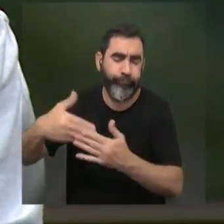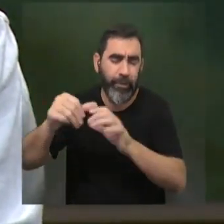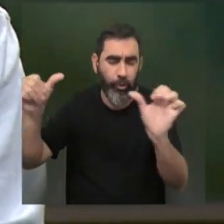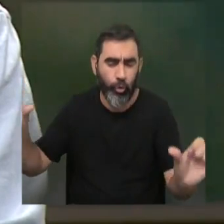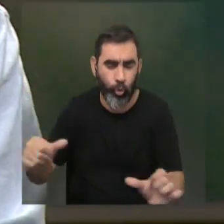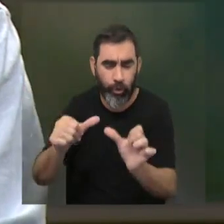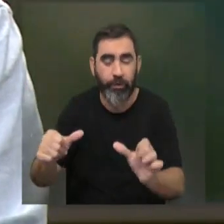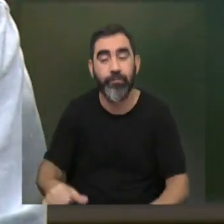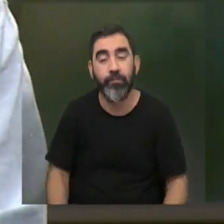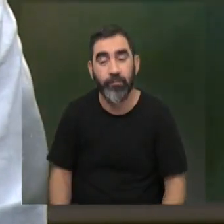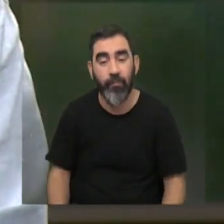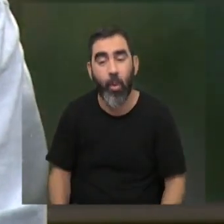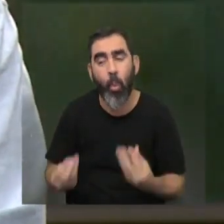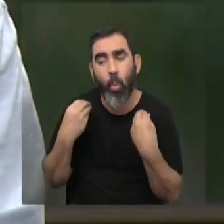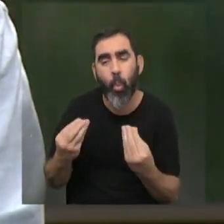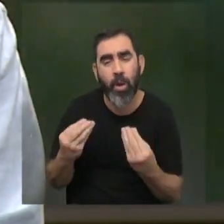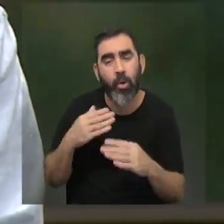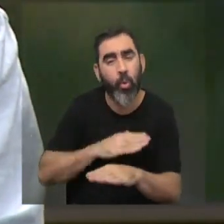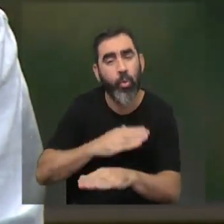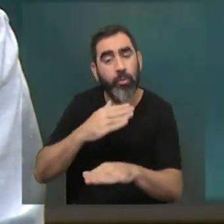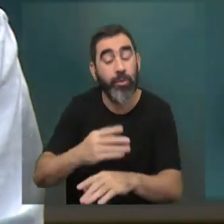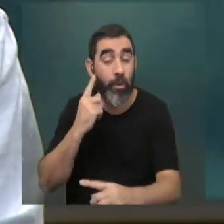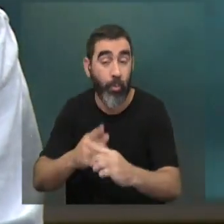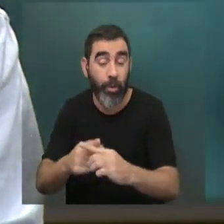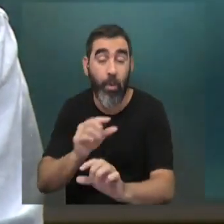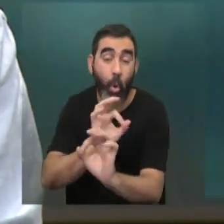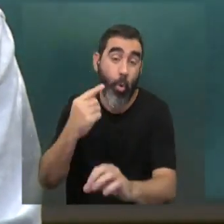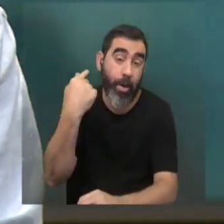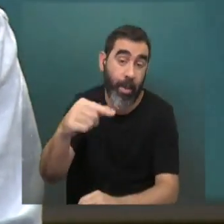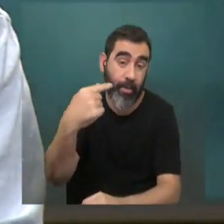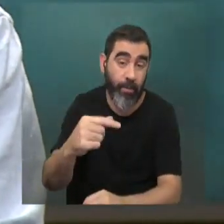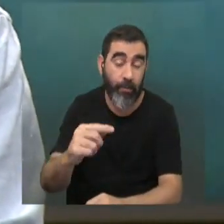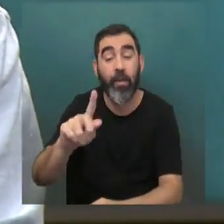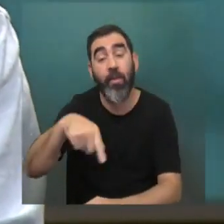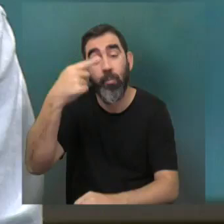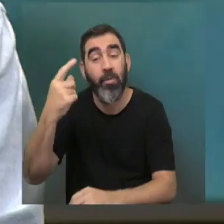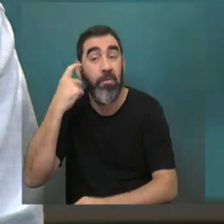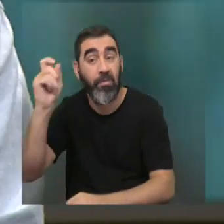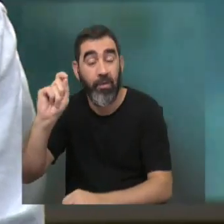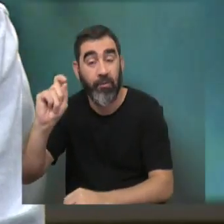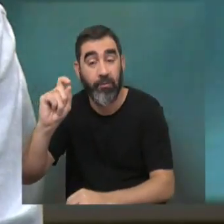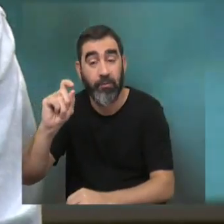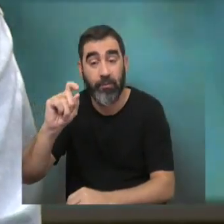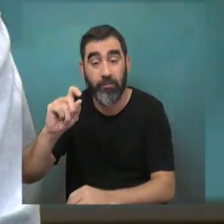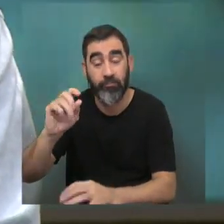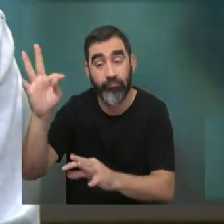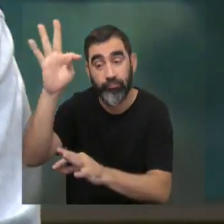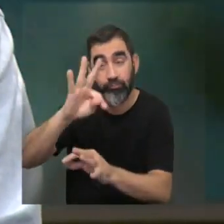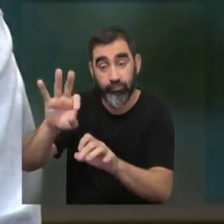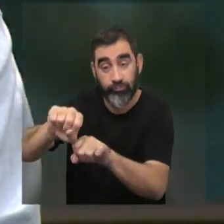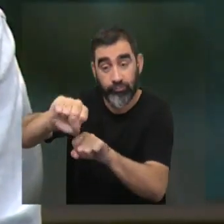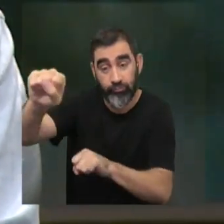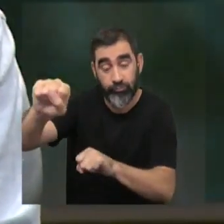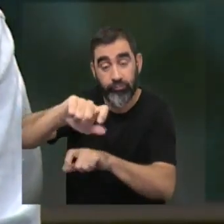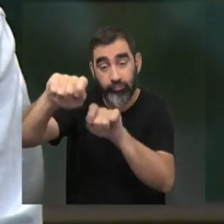esa zona y para ver cuáles eran los efectos tanto positivos como negativos. A partir de ahí surgió la idea de hacer esta tesis de doctorado